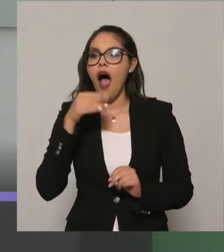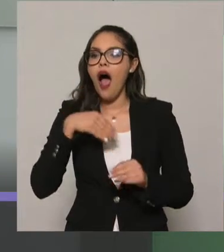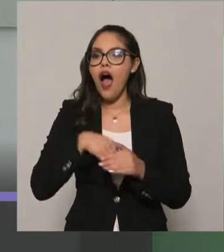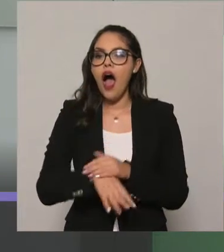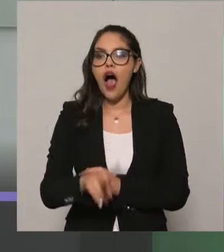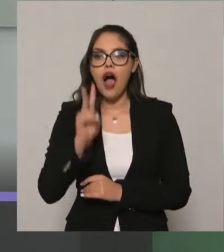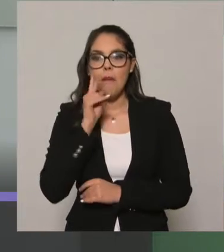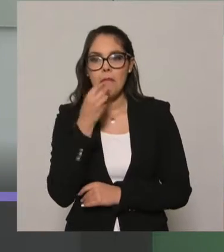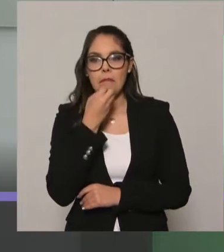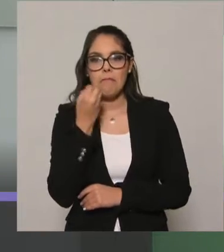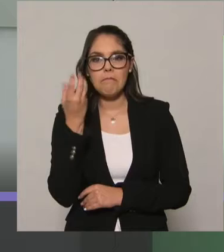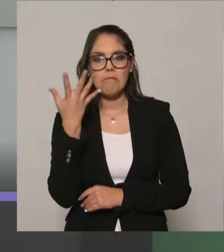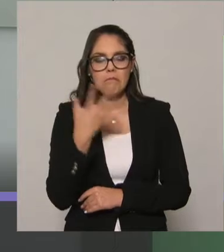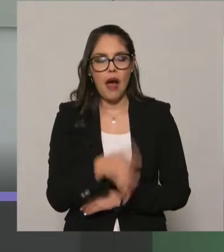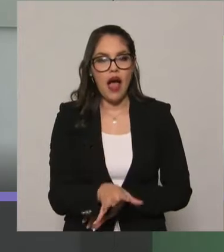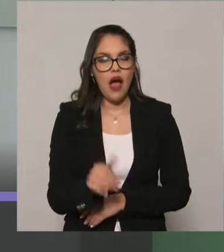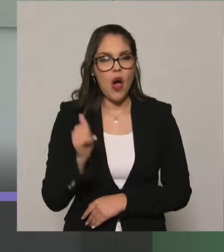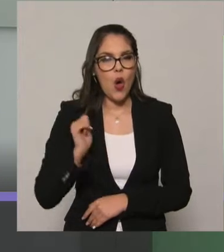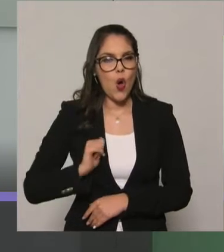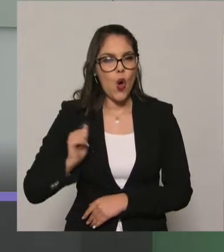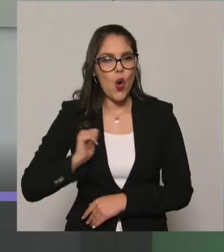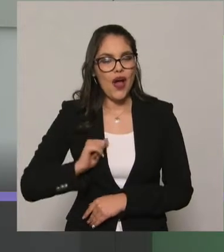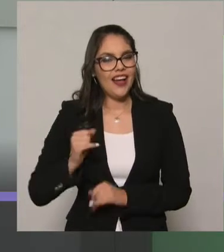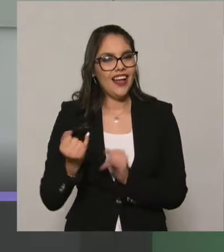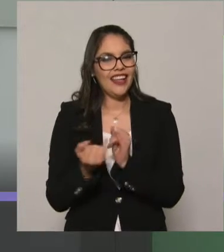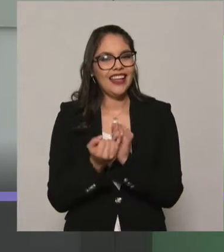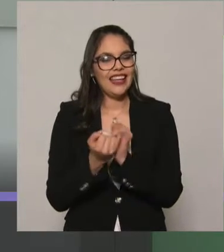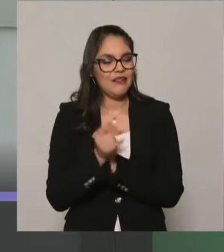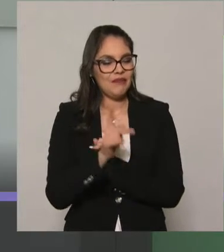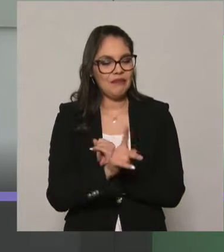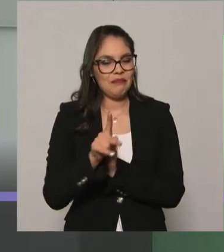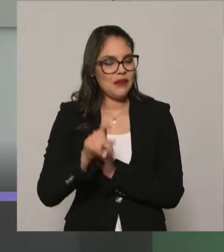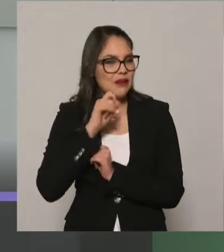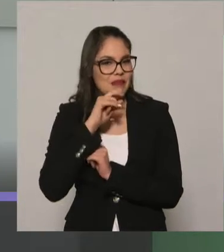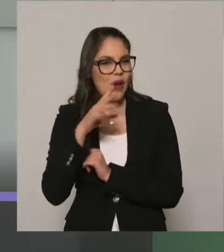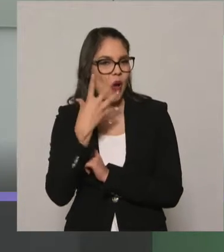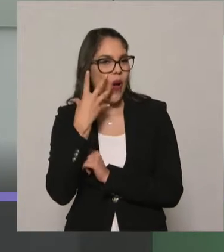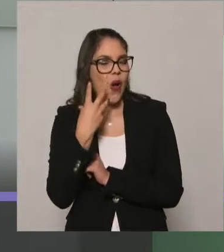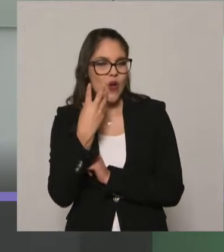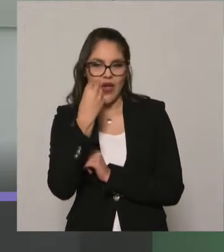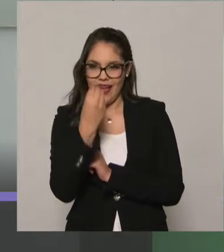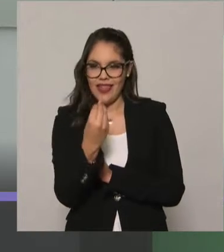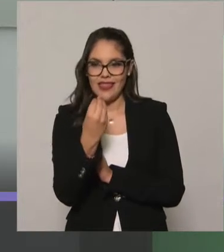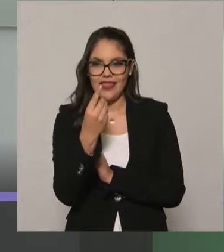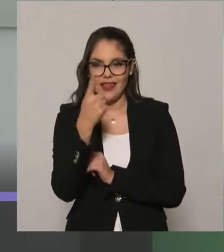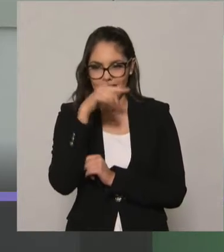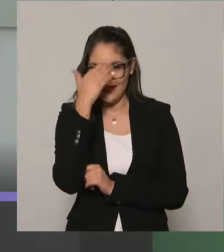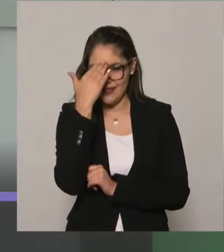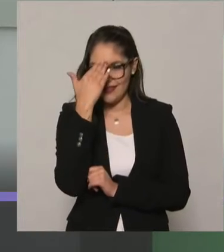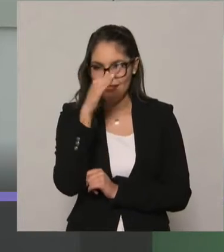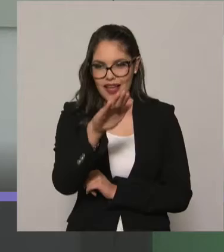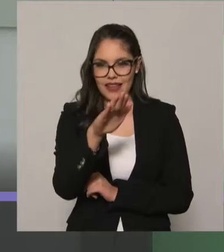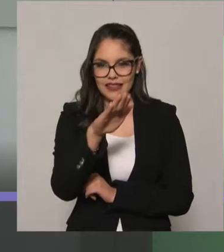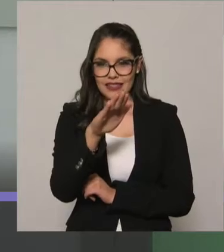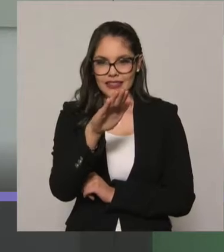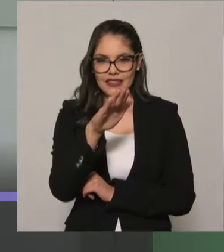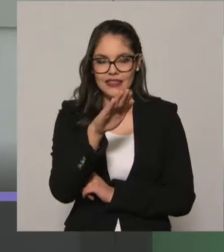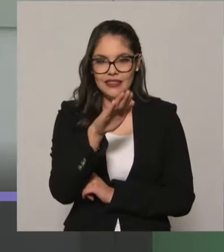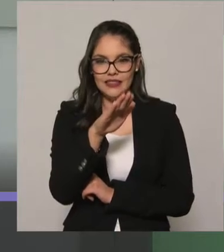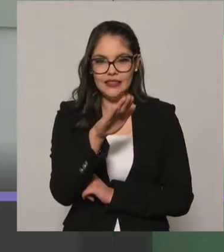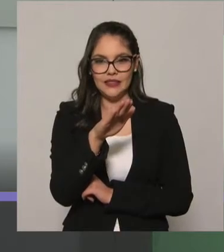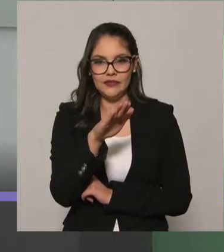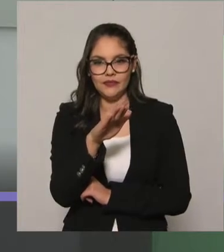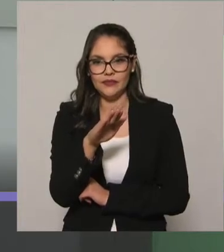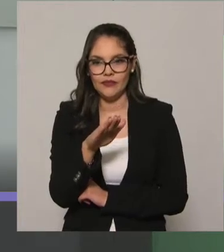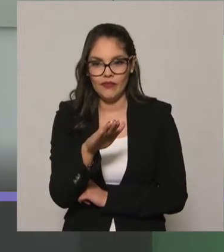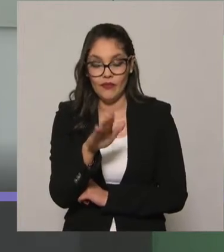en años como muy remotos. Algo parecido sucede en Coyoacán. En Coyoacán, tú sabes, bueno, antes de regresarnos a